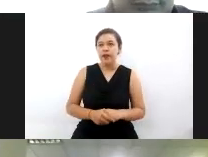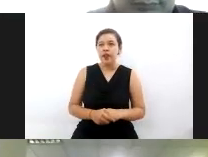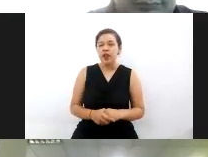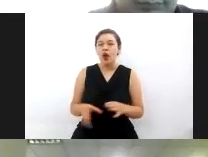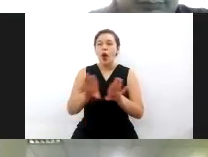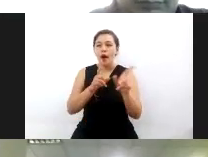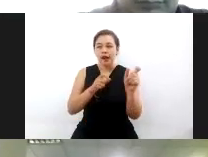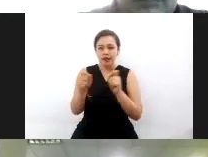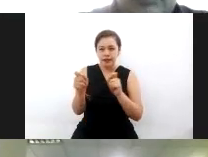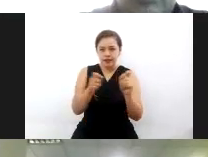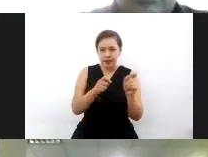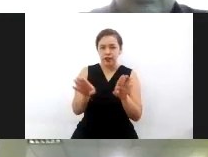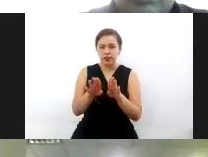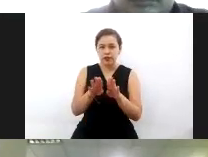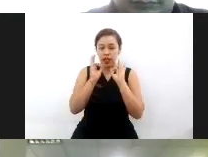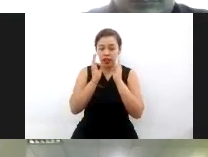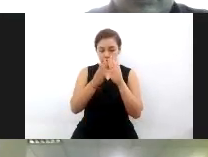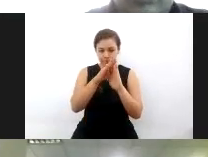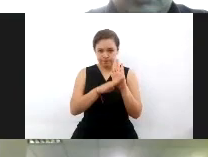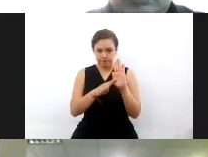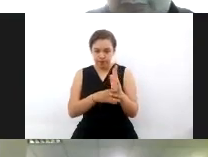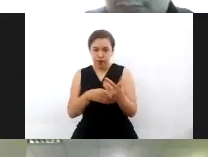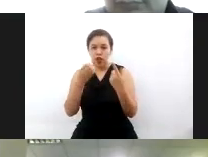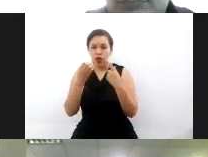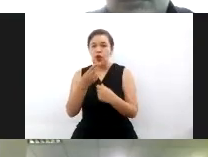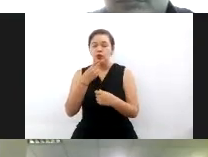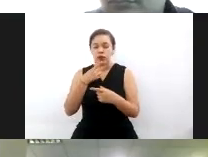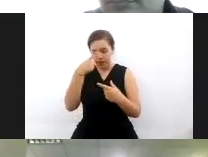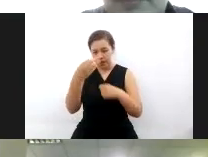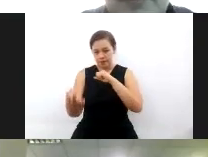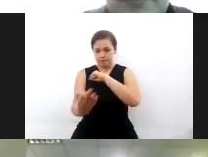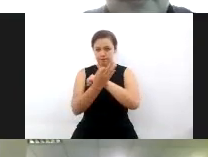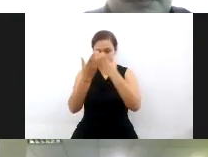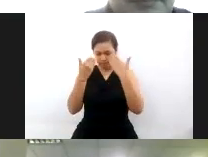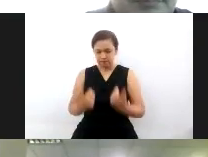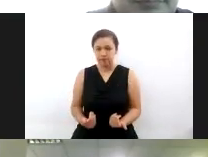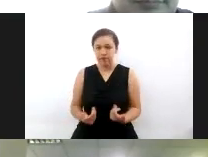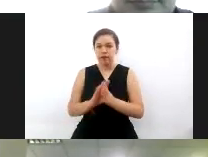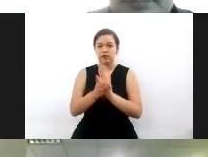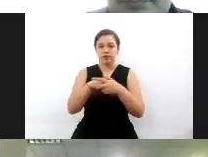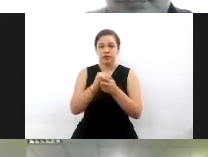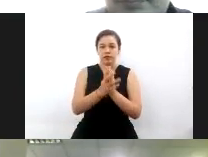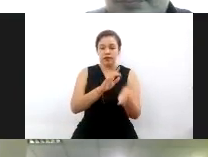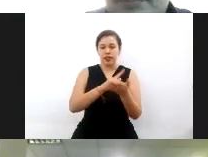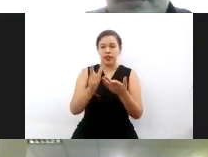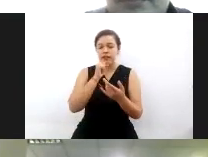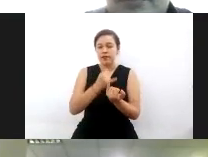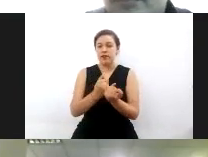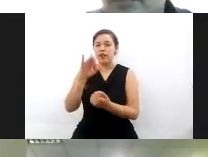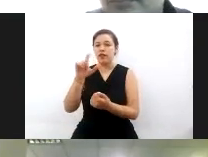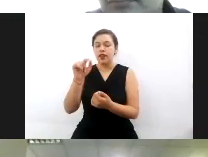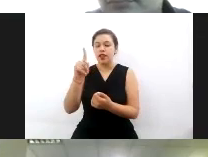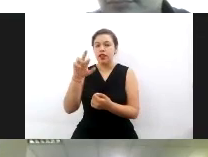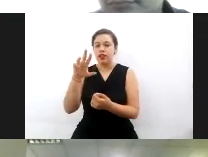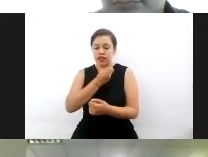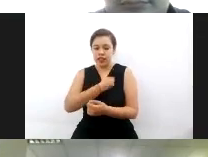manejar, las medidas sanitarias, el uso del equipo de protección personal, lavado y desinfección de manos, el filtro sanitario y el manejo de residuos